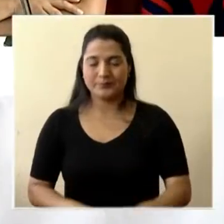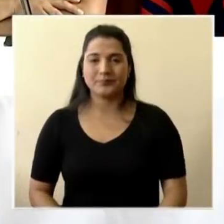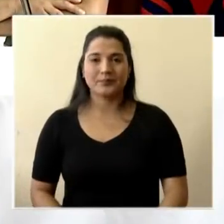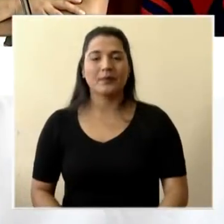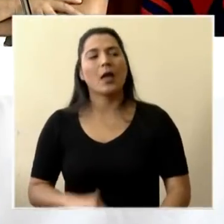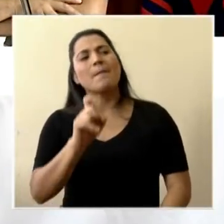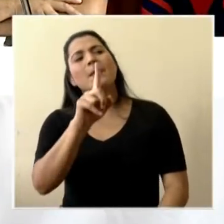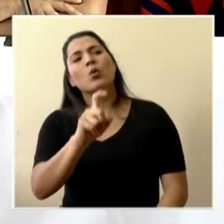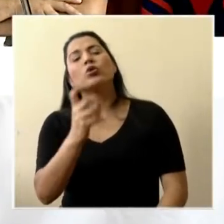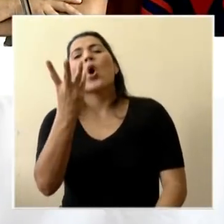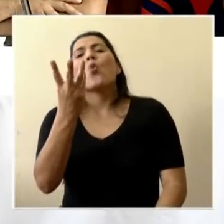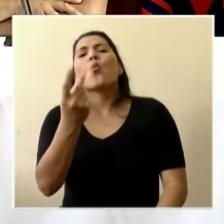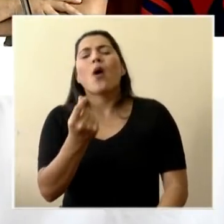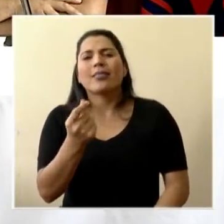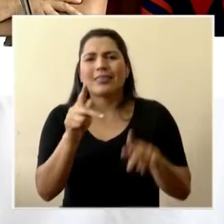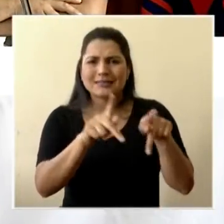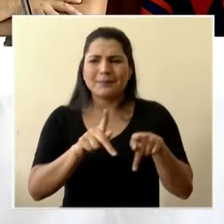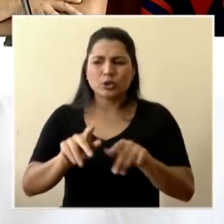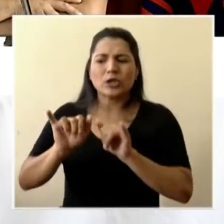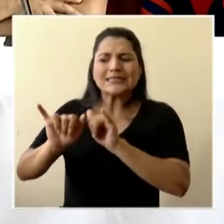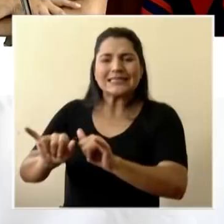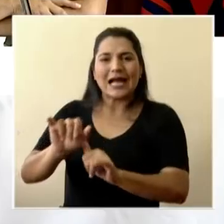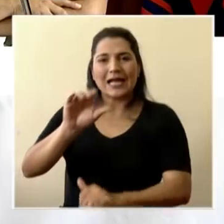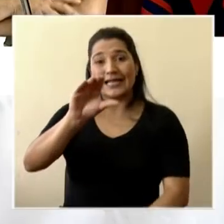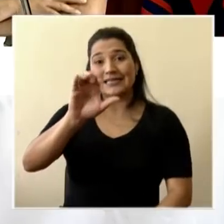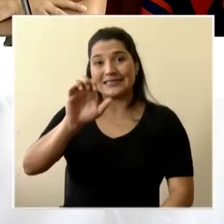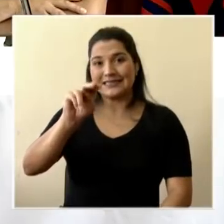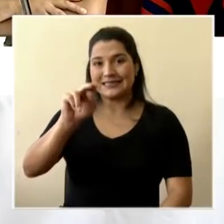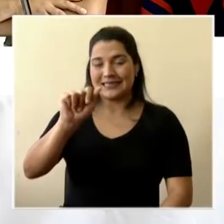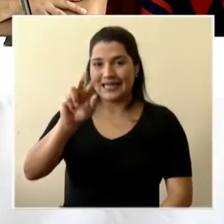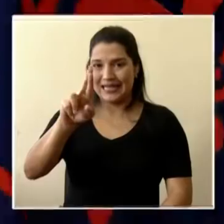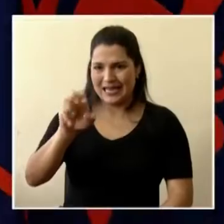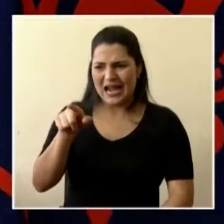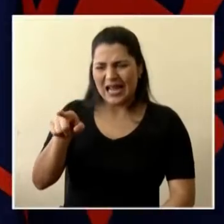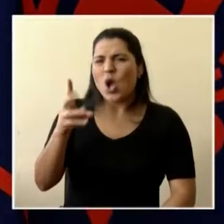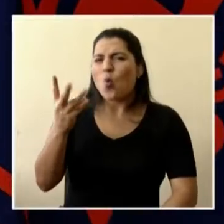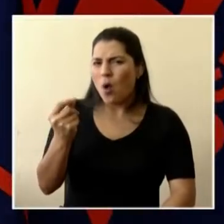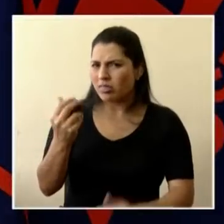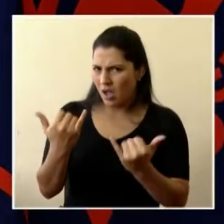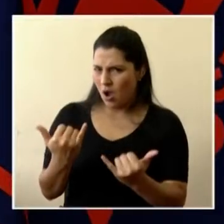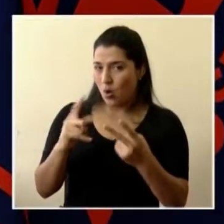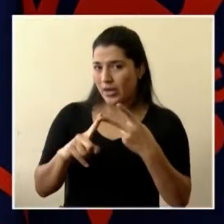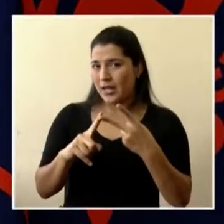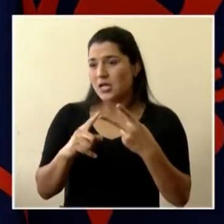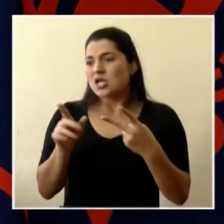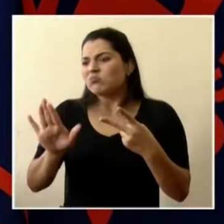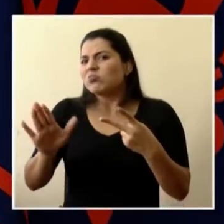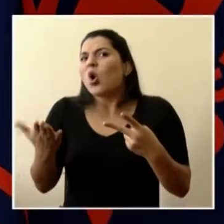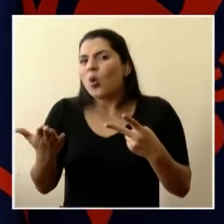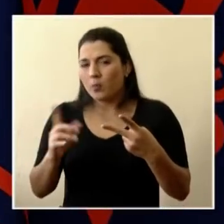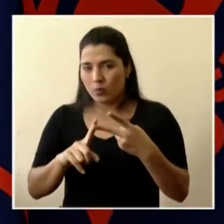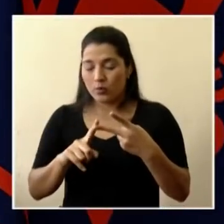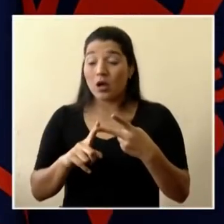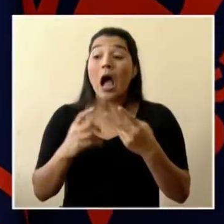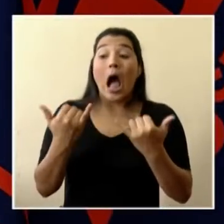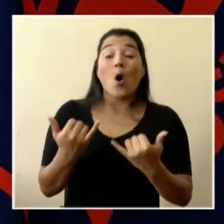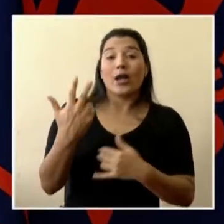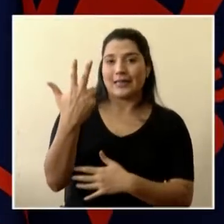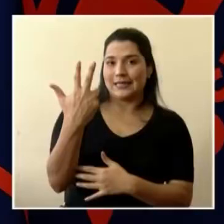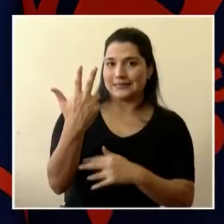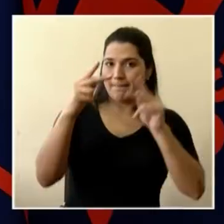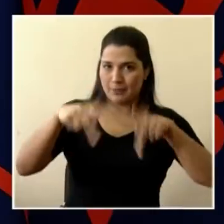consultan cuántas personas se mantienen en Senare y cuál es su condición. Sí, en el Senare en estos momentos tenemos 3 pacientes, los cuales se encuentran